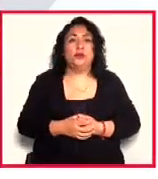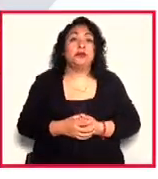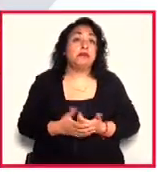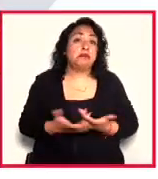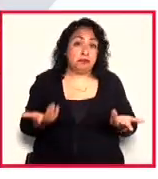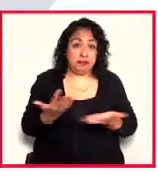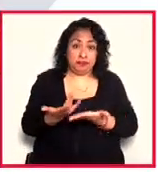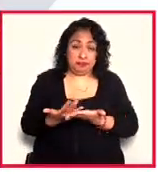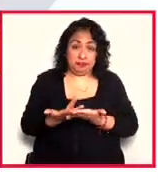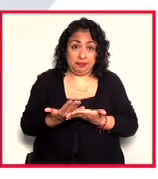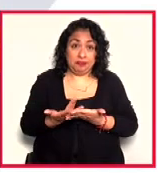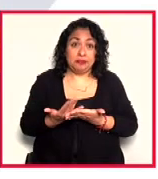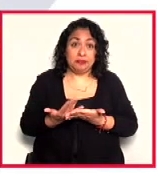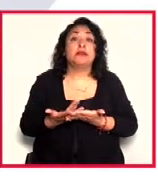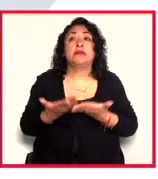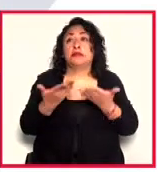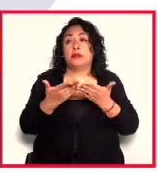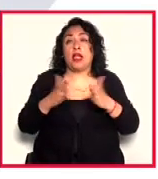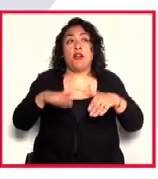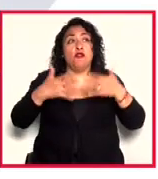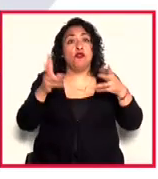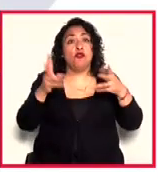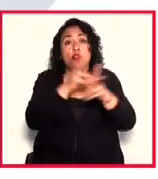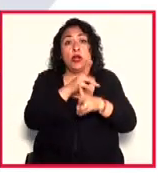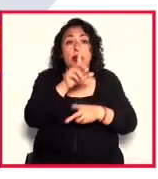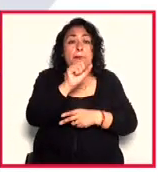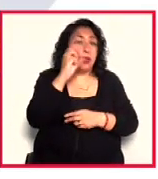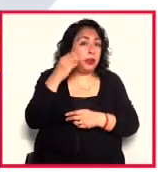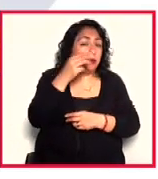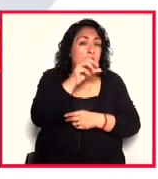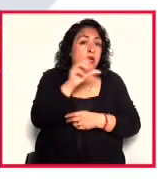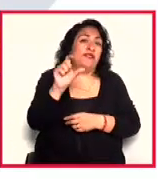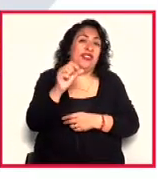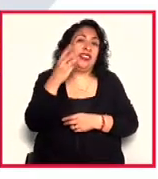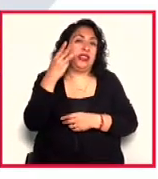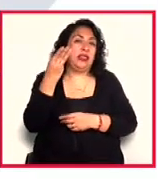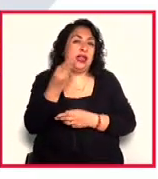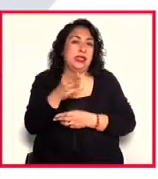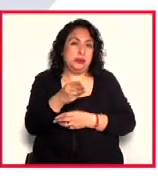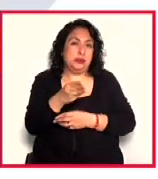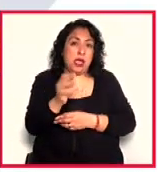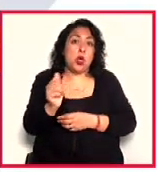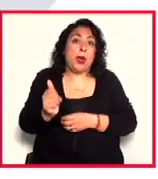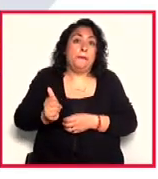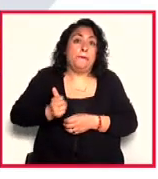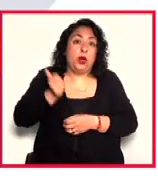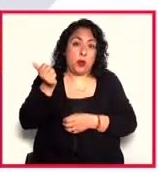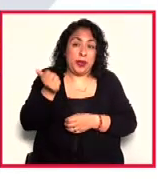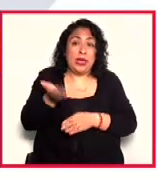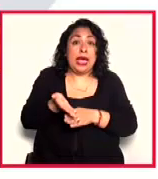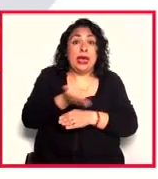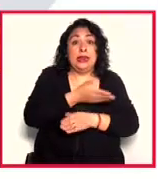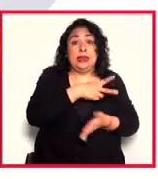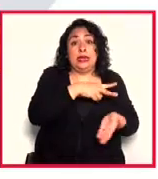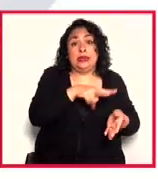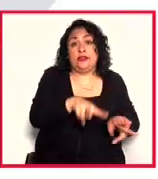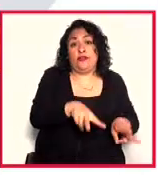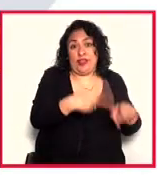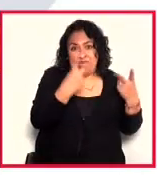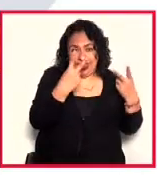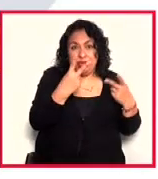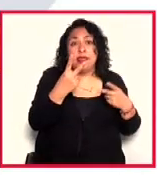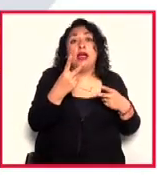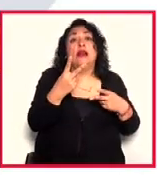esperamos, estamos al aire libre del 20 de marzo hasta el 23 de mayo, aprovechen la preventa, no se la pueden perder,